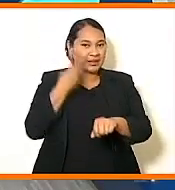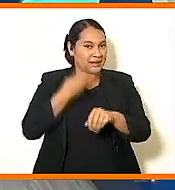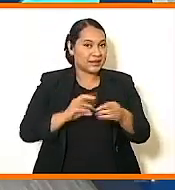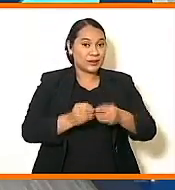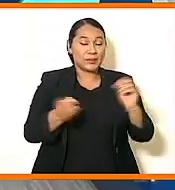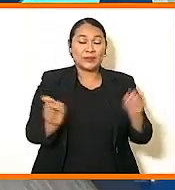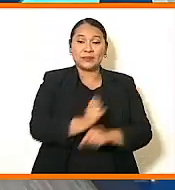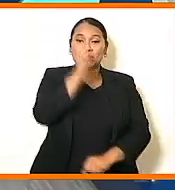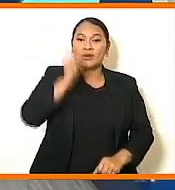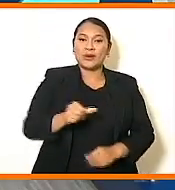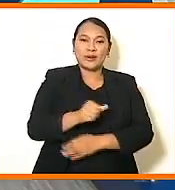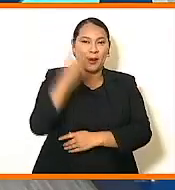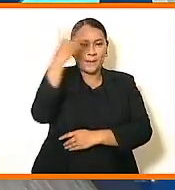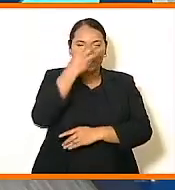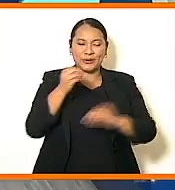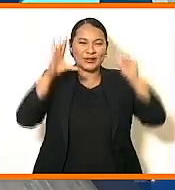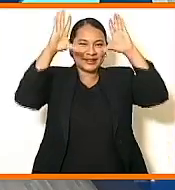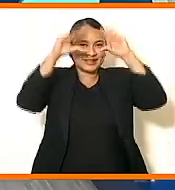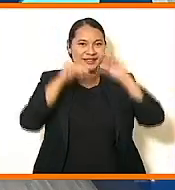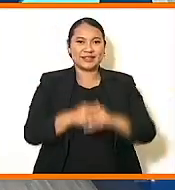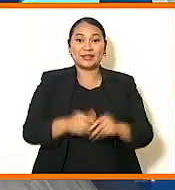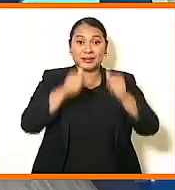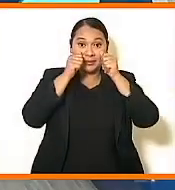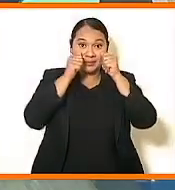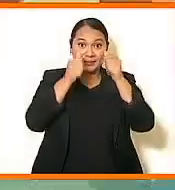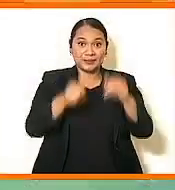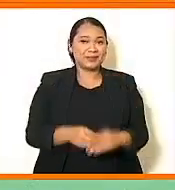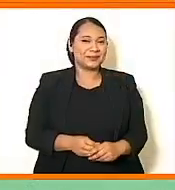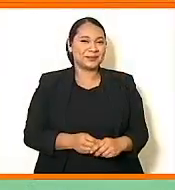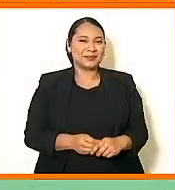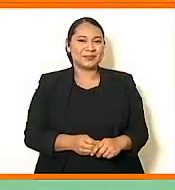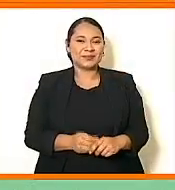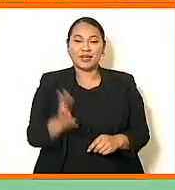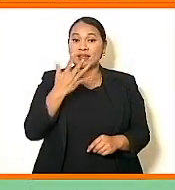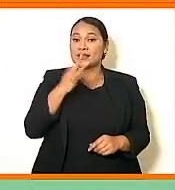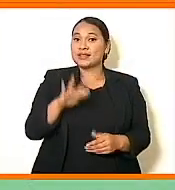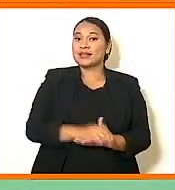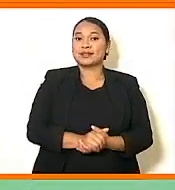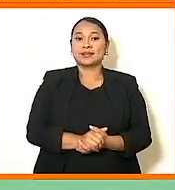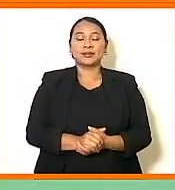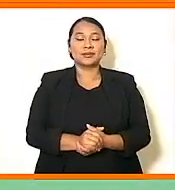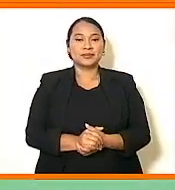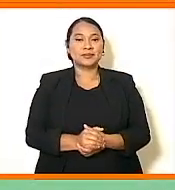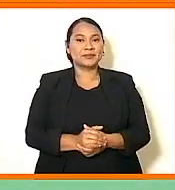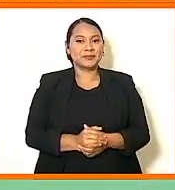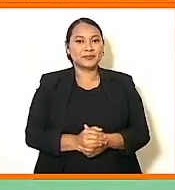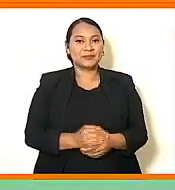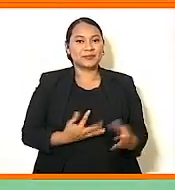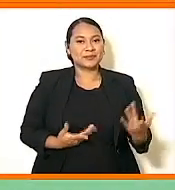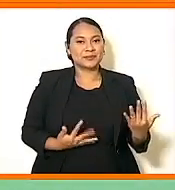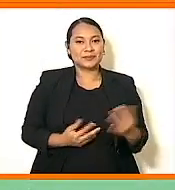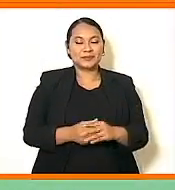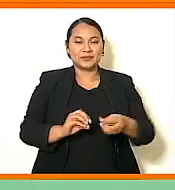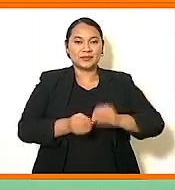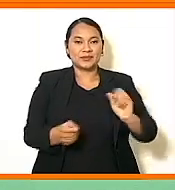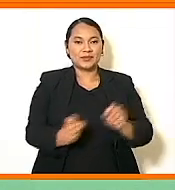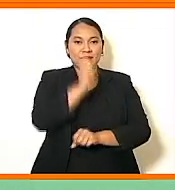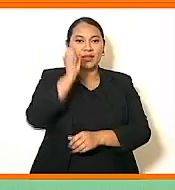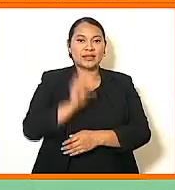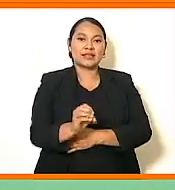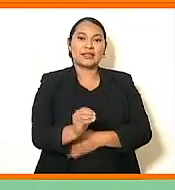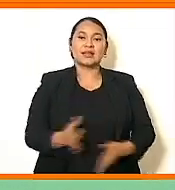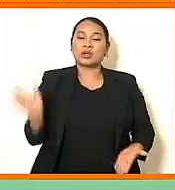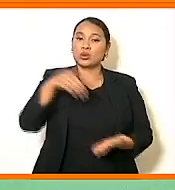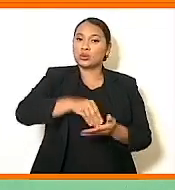esta maravillosa noche es, atentos, y mucha suerte. Este es el 0. Número favorecido